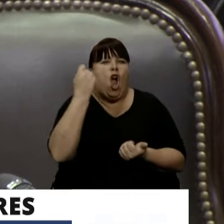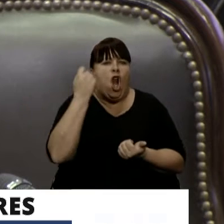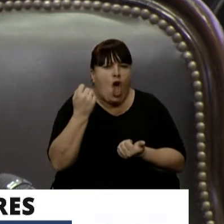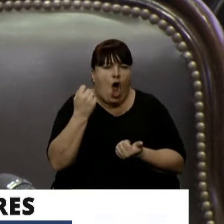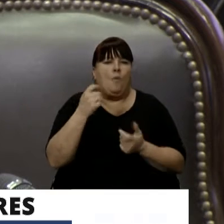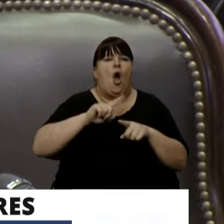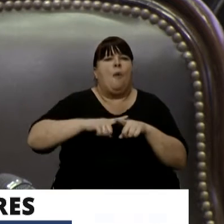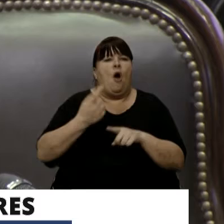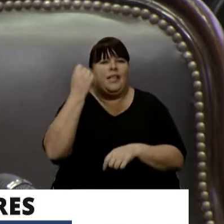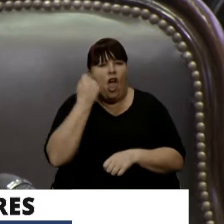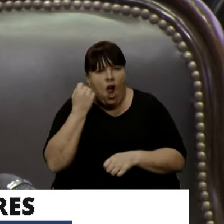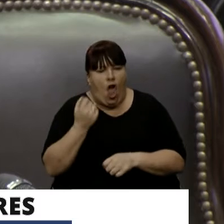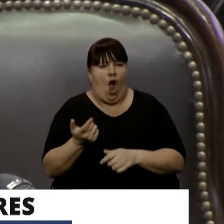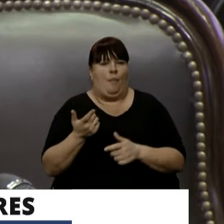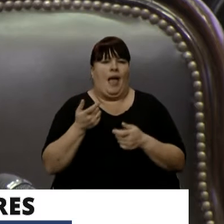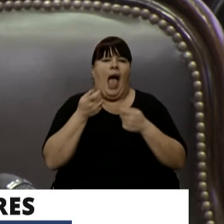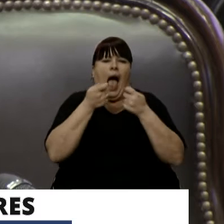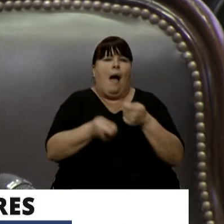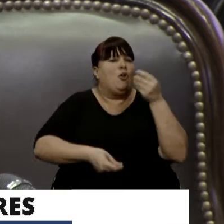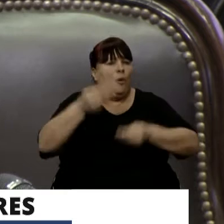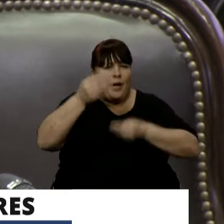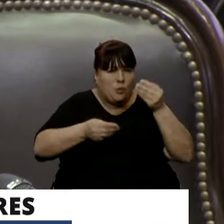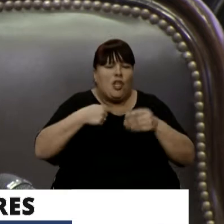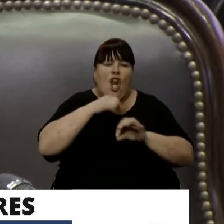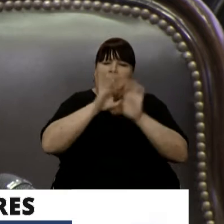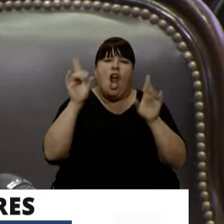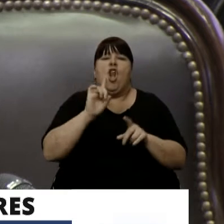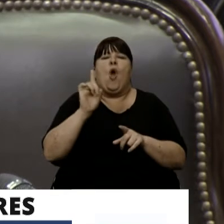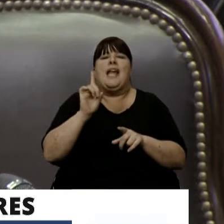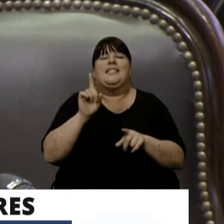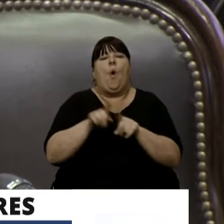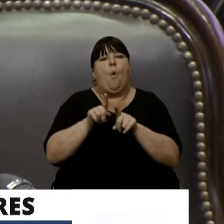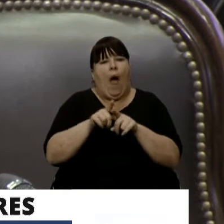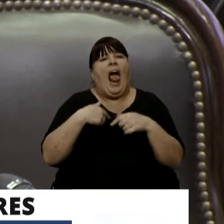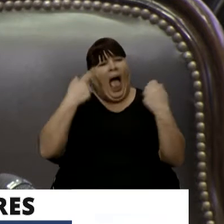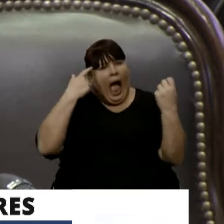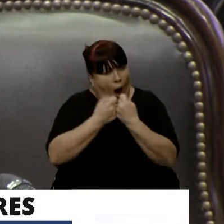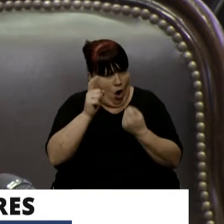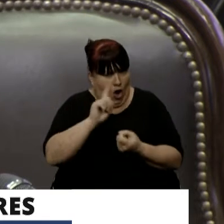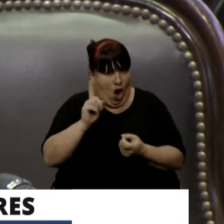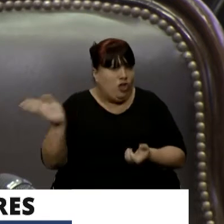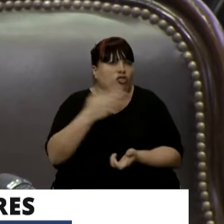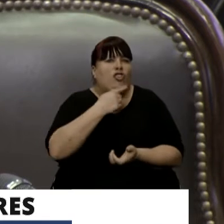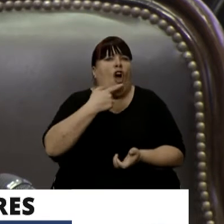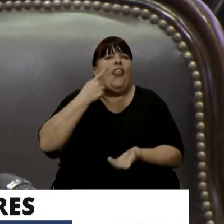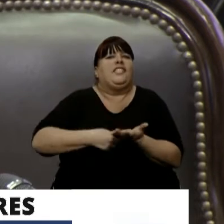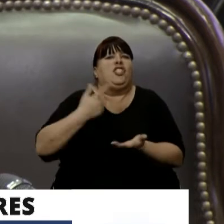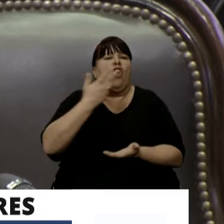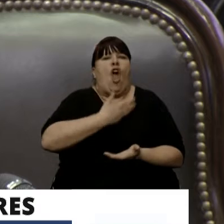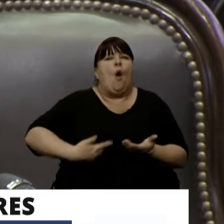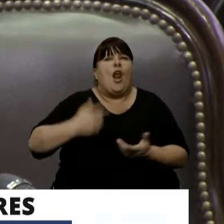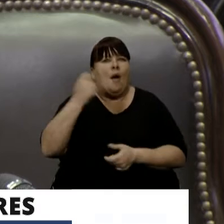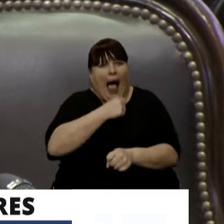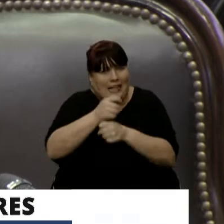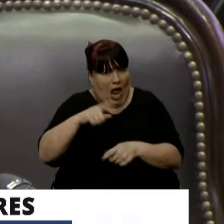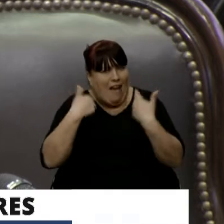económico, una política económica. Acompañar el presupuesto, quiero que quede claro, no significa estar de acuerdo en todas las decisiones económicas que ha tomado el gobierno